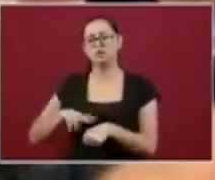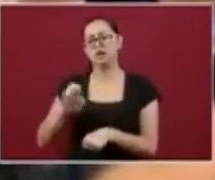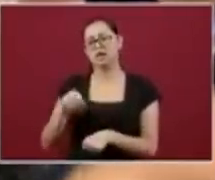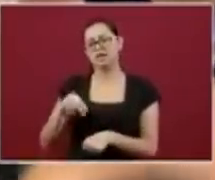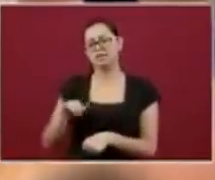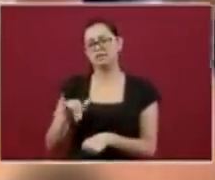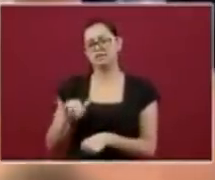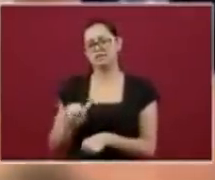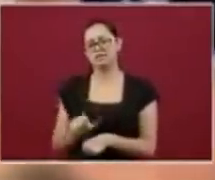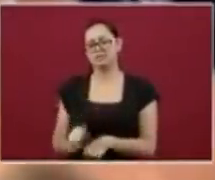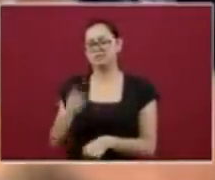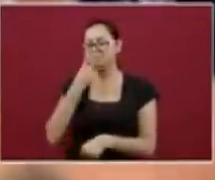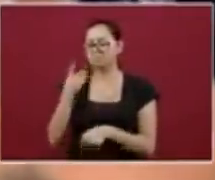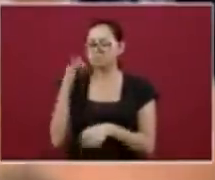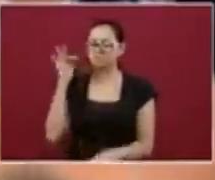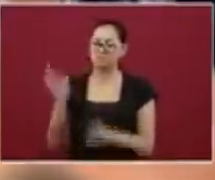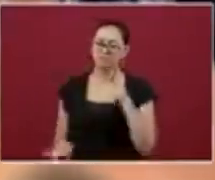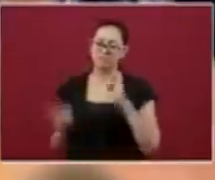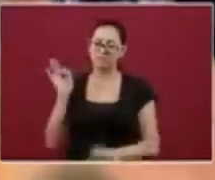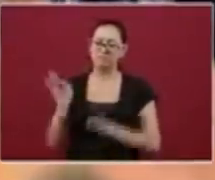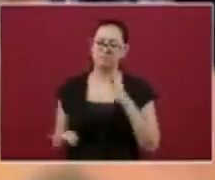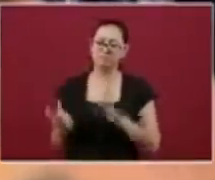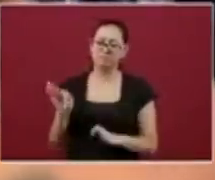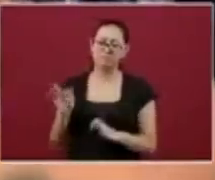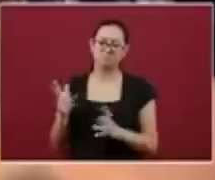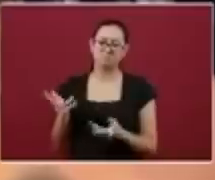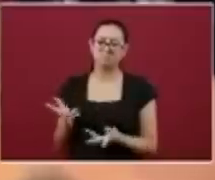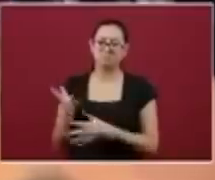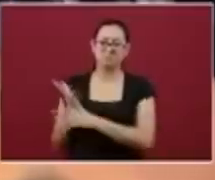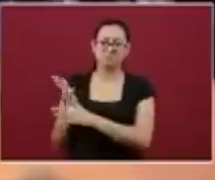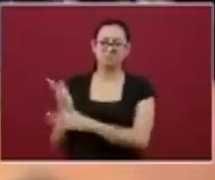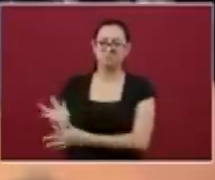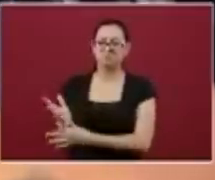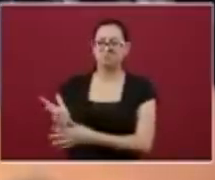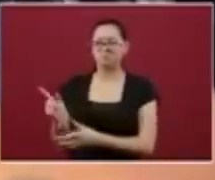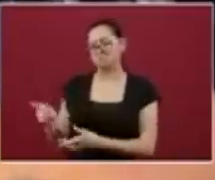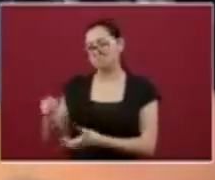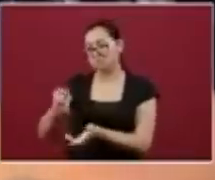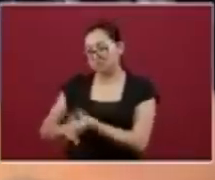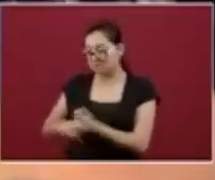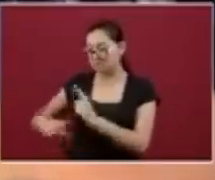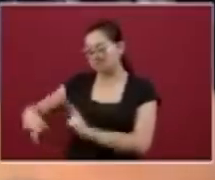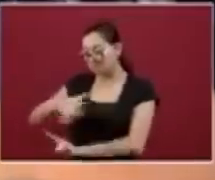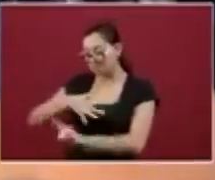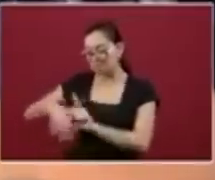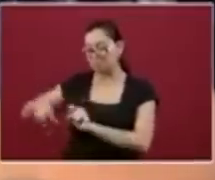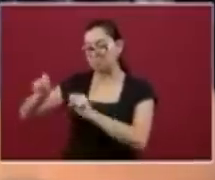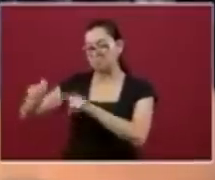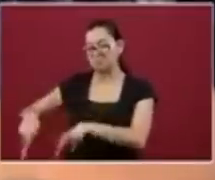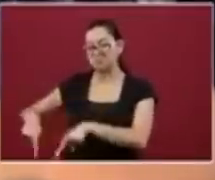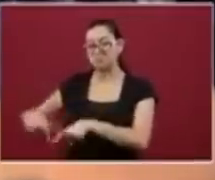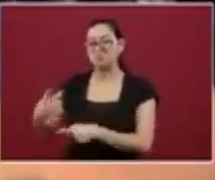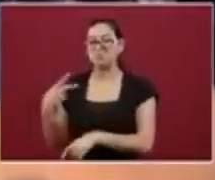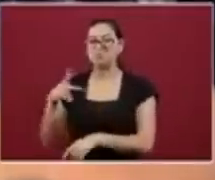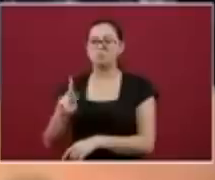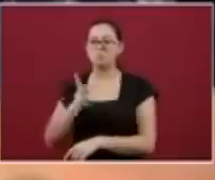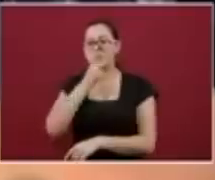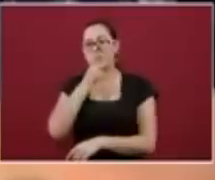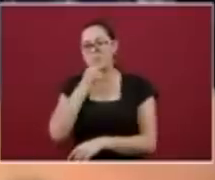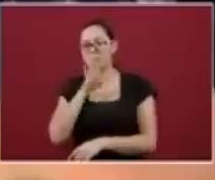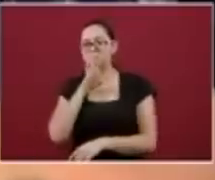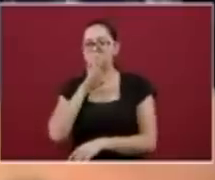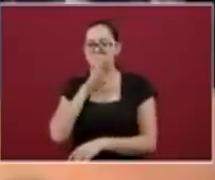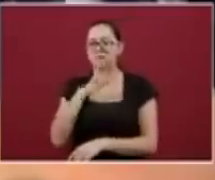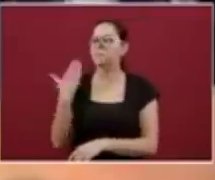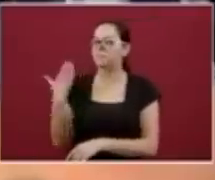el fiscal del caso no, preferentemente no debería ser una persona que estuvo involucrada. Sin embargo, los padres de los normalistas